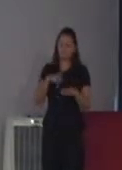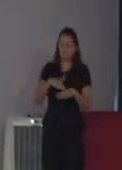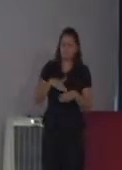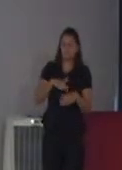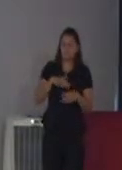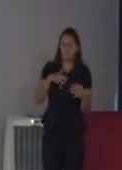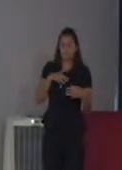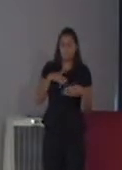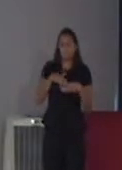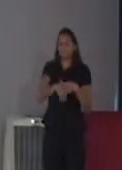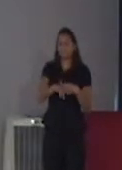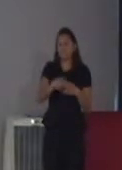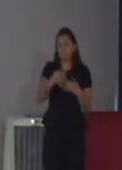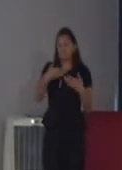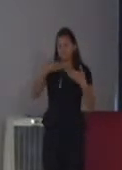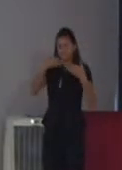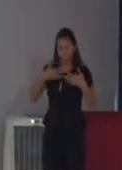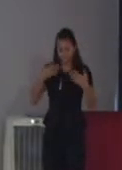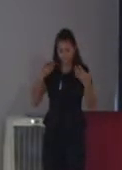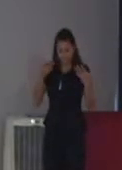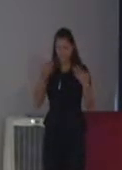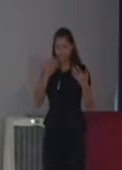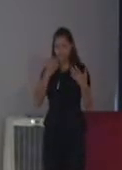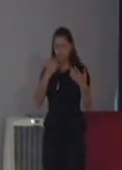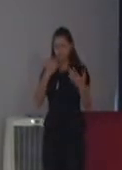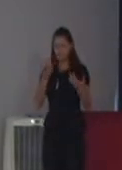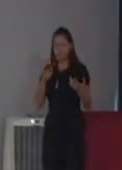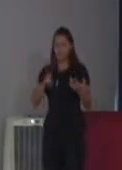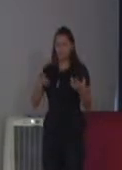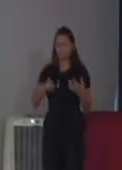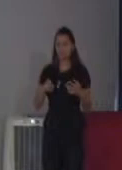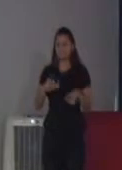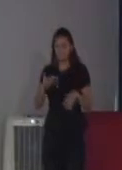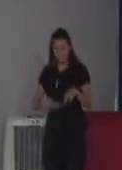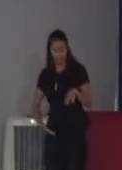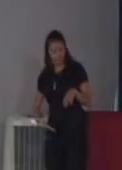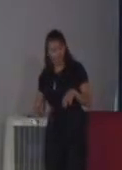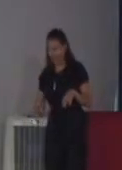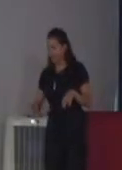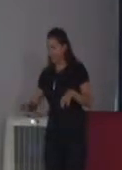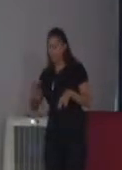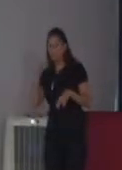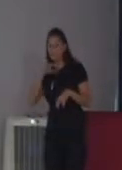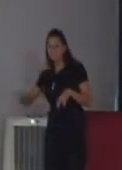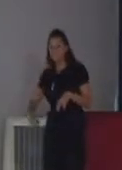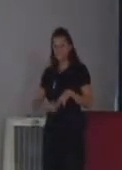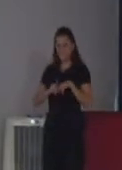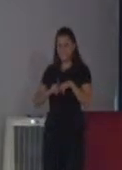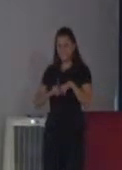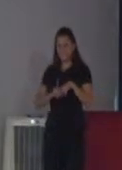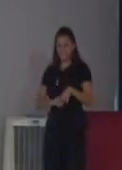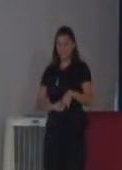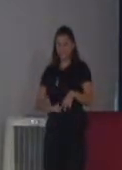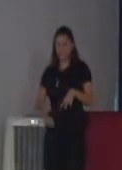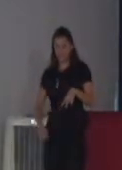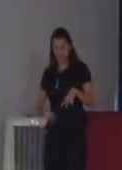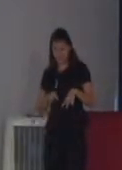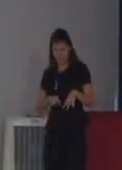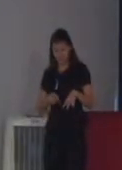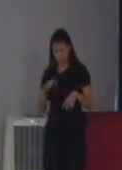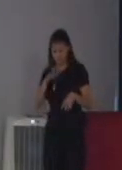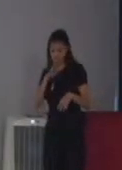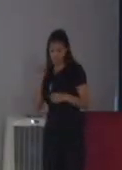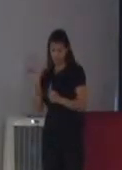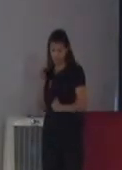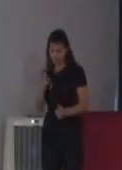adquirían una discapacidad, por ejemplo, en el caso de prótesis que necesitaban los soldados que salían de la guerra, etcétera, eso no los cubría